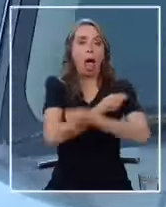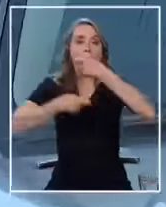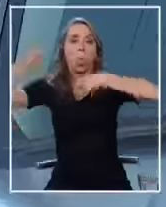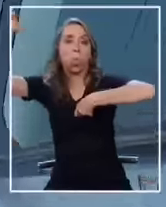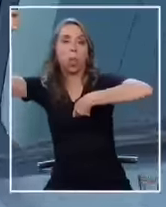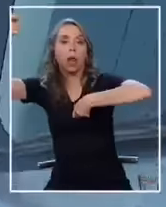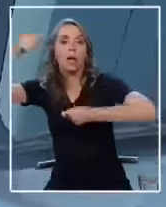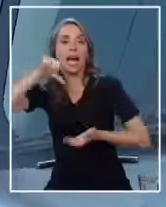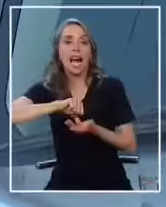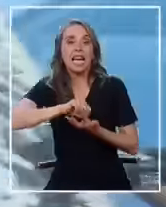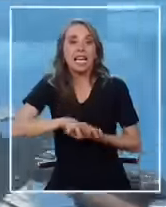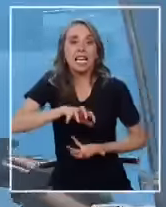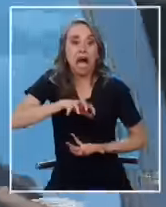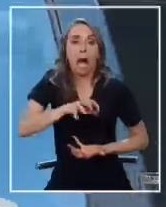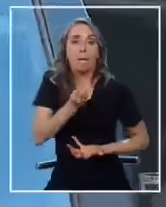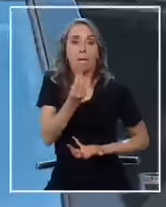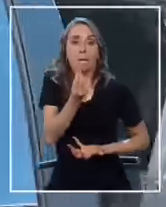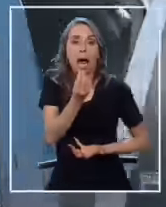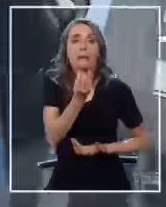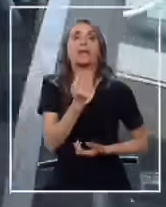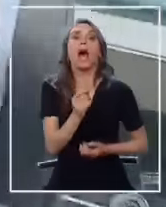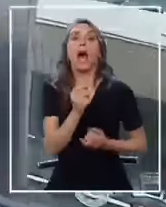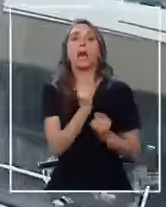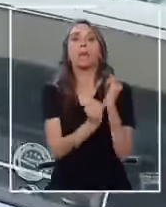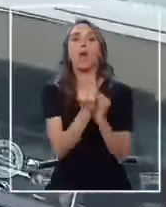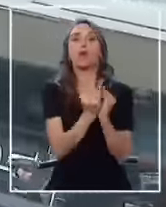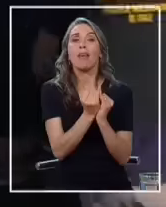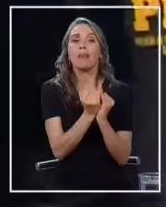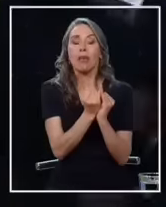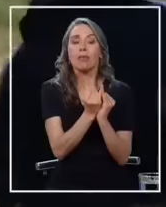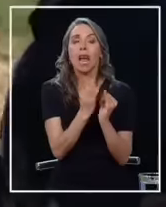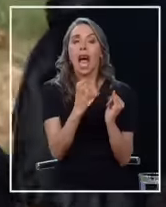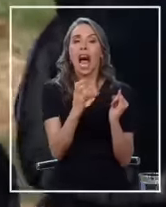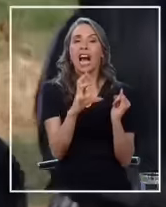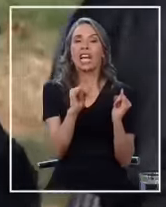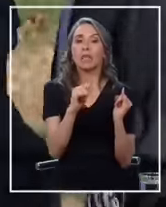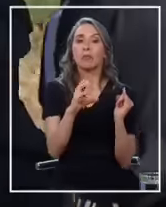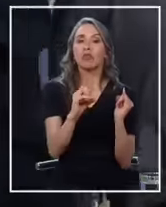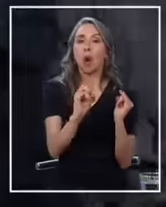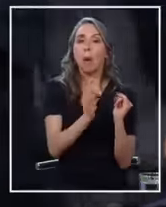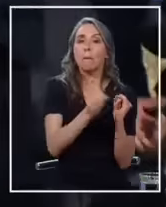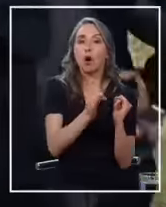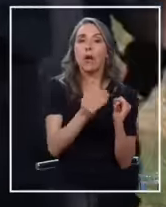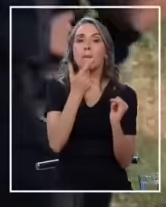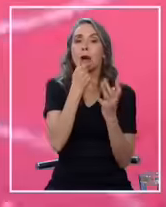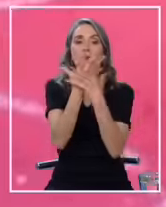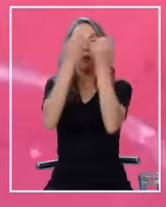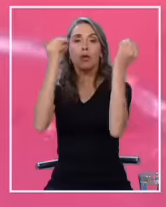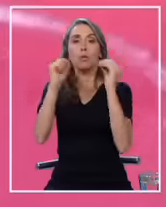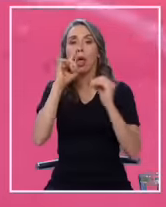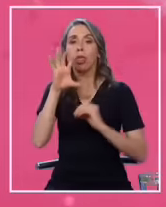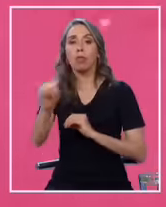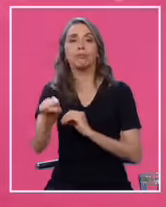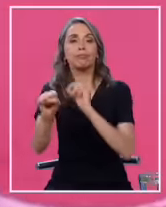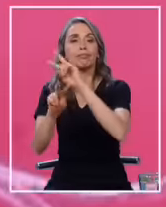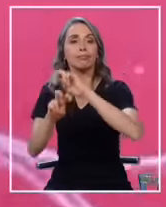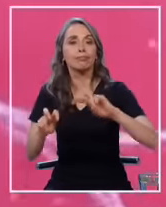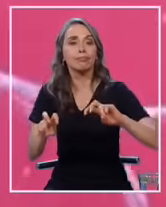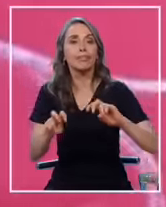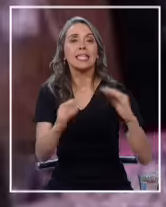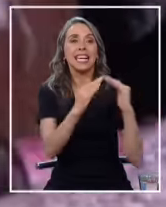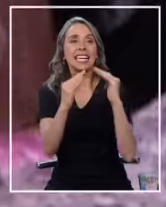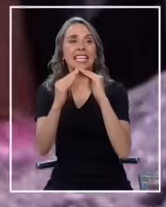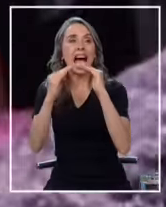Su máximo capital lo tenían en dinero digital, lo que permitía perder el rastro con mayor facilidad. Al interior de las